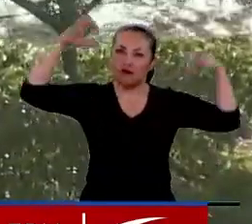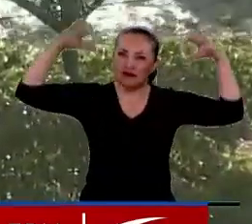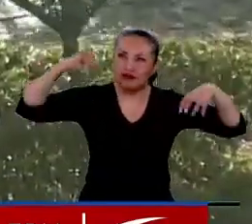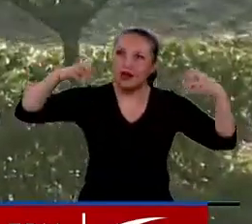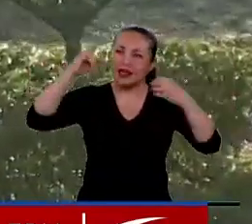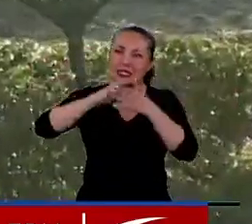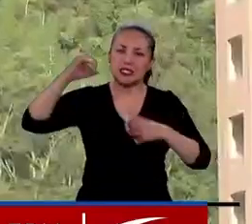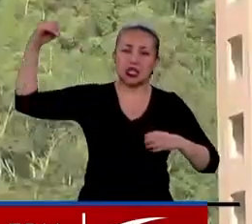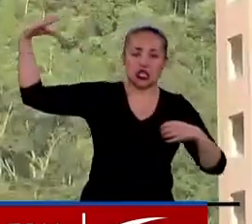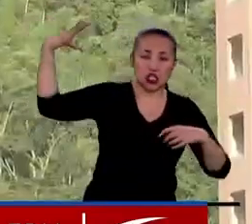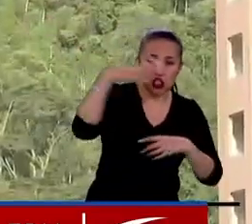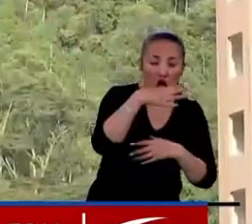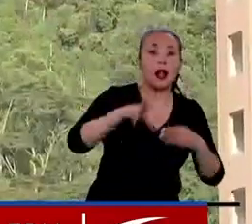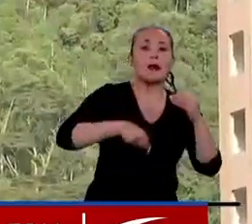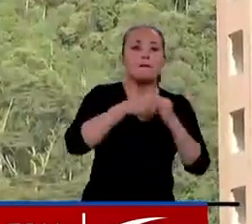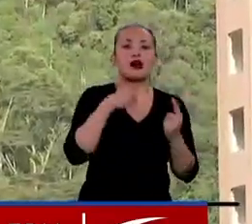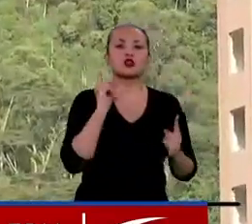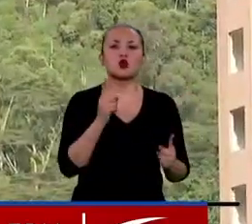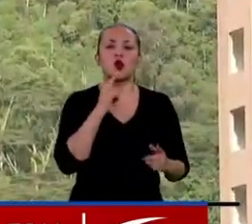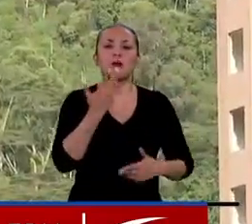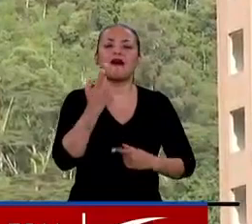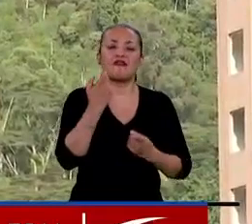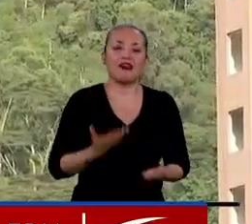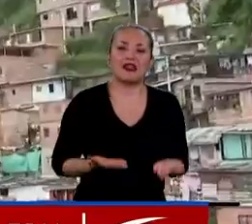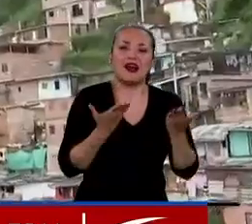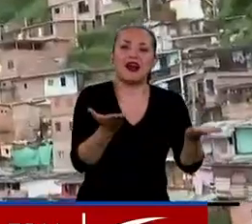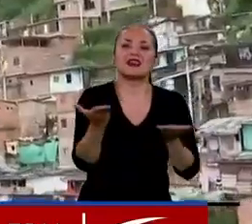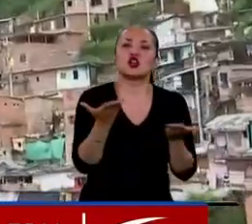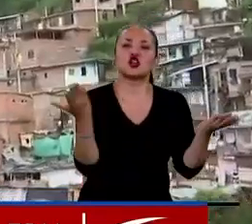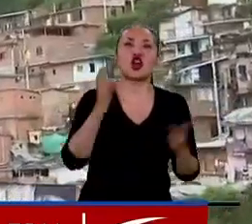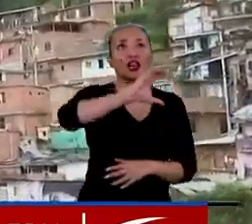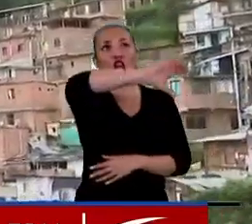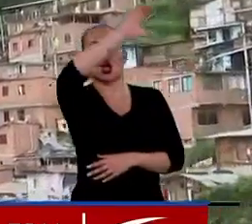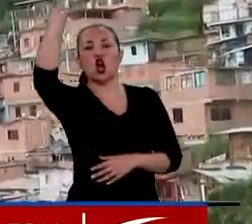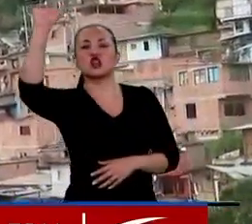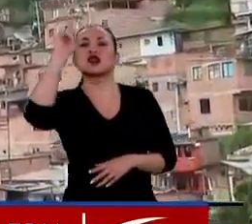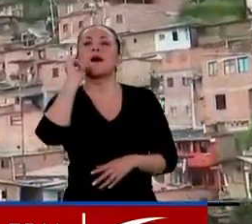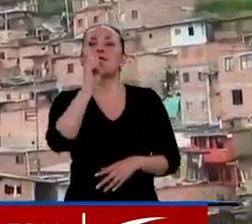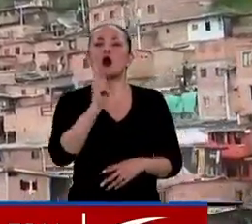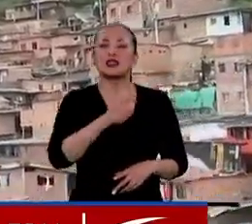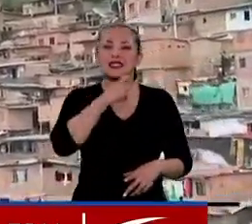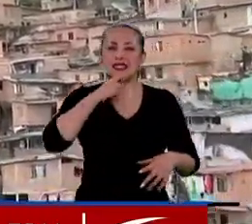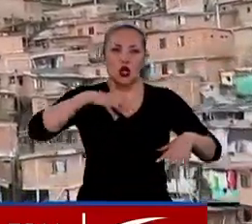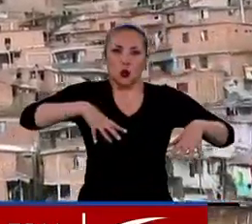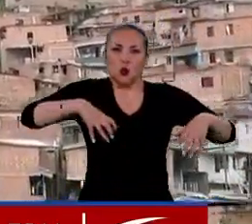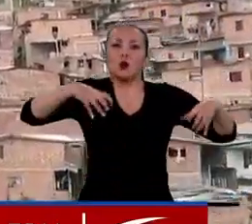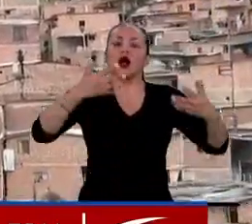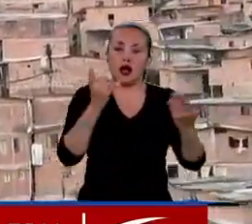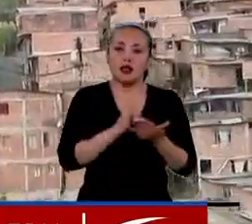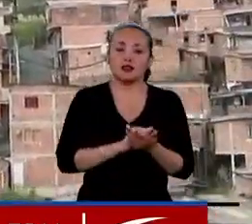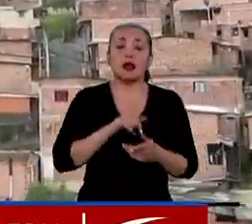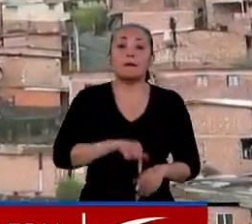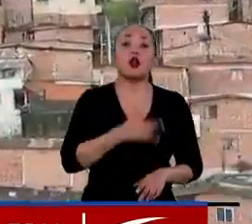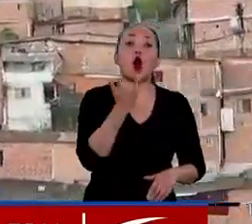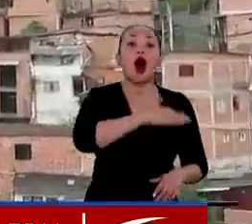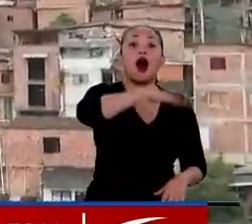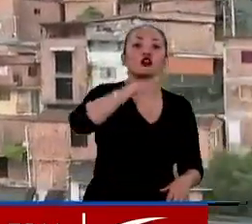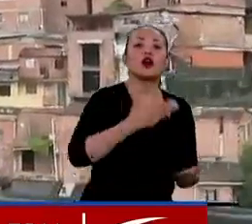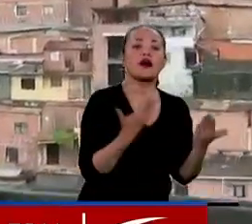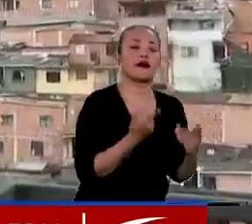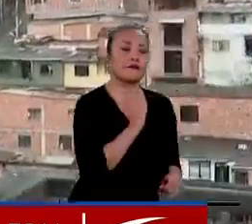a la advertencia de XM en cuanto a la prestación del servicio en la costa Caribe por temas de sequía, en Antioquia todo dependería de